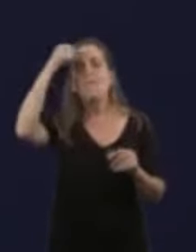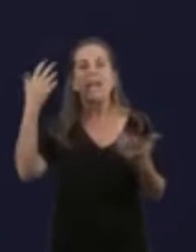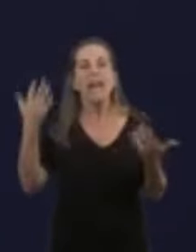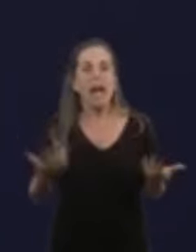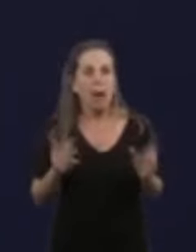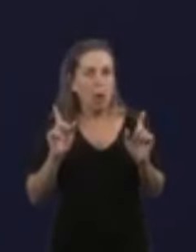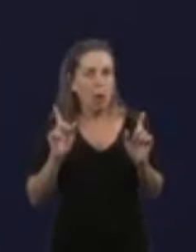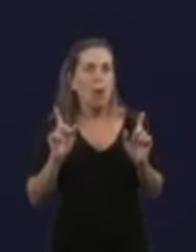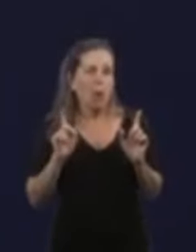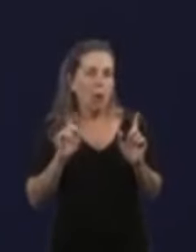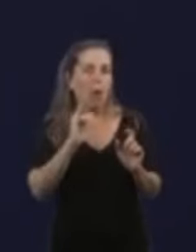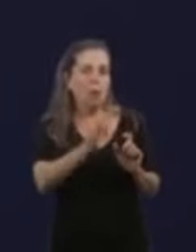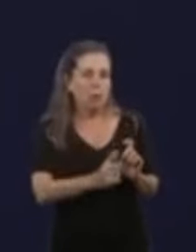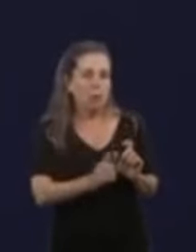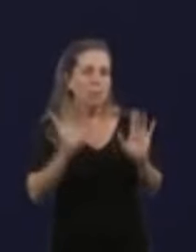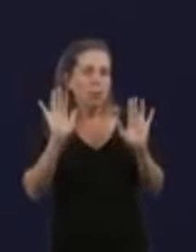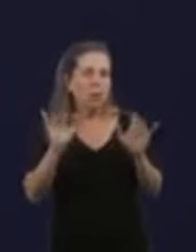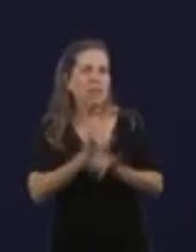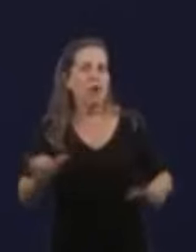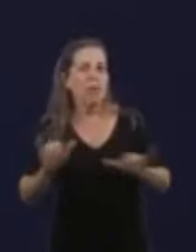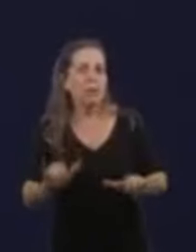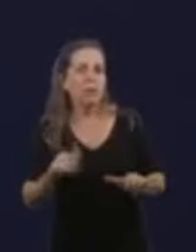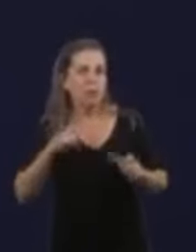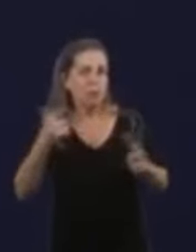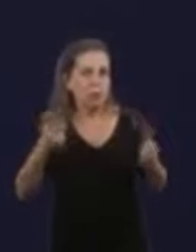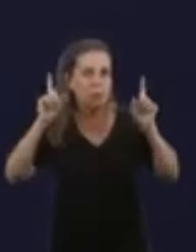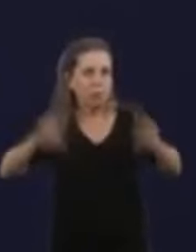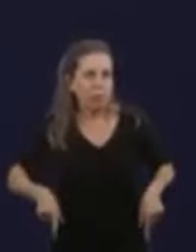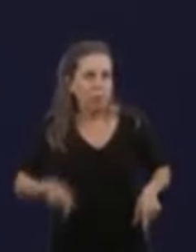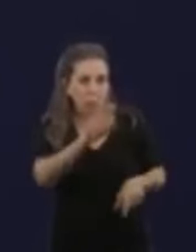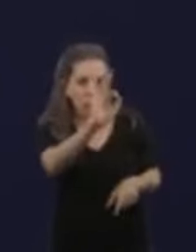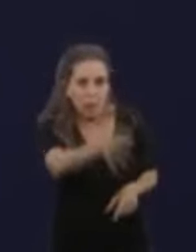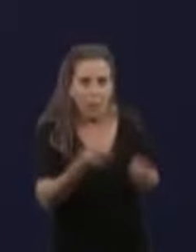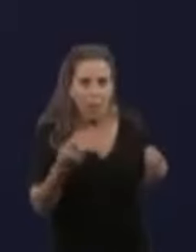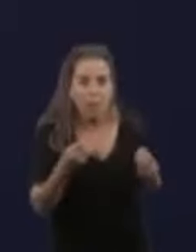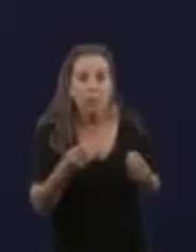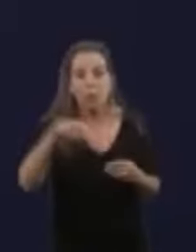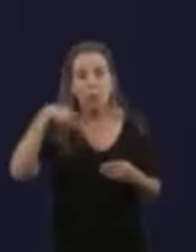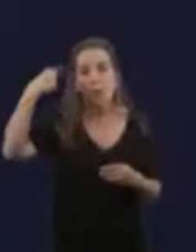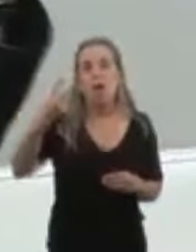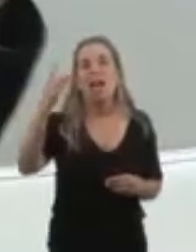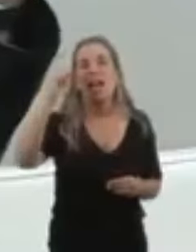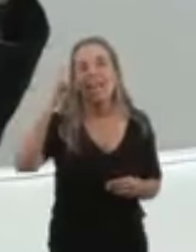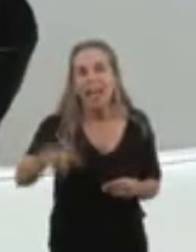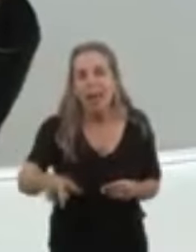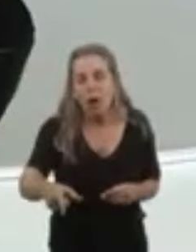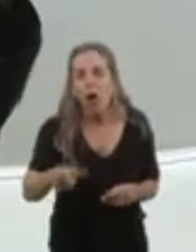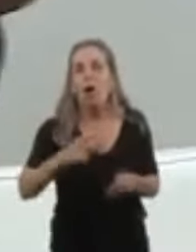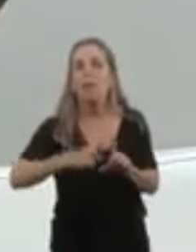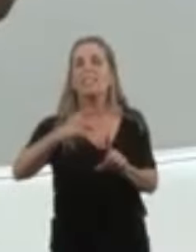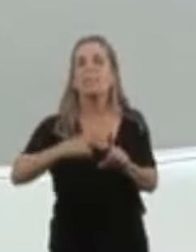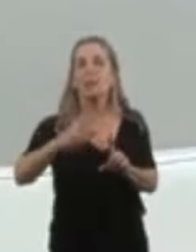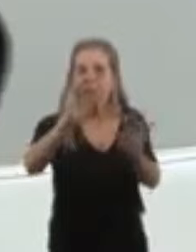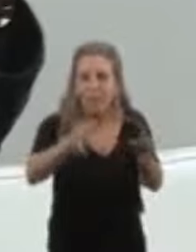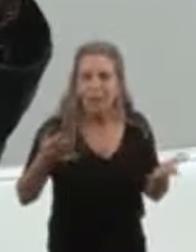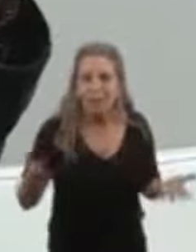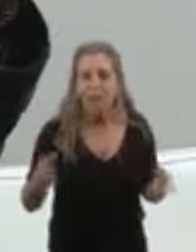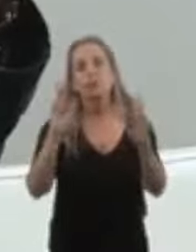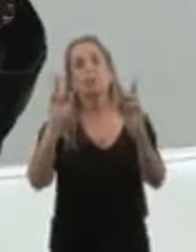datos que los datos que no tenemos no los podemos manejar o vos sabes cuánto va a ser la temperatura el 2 de enero como Menciona por